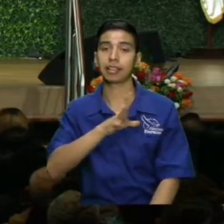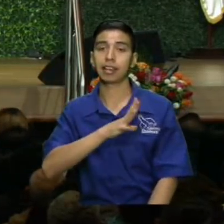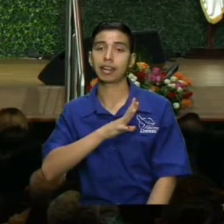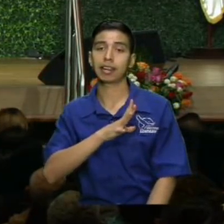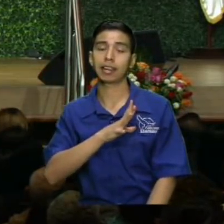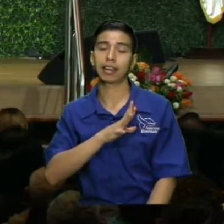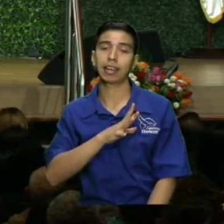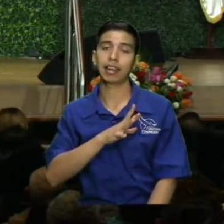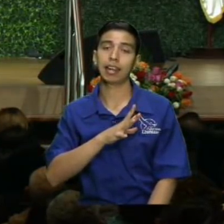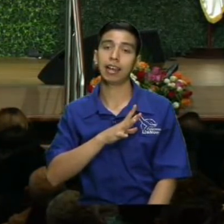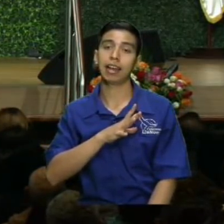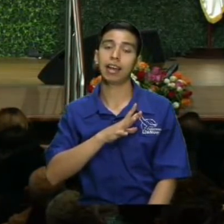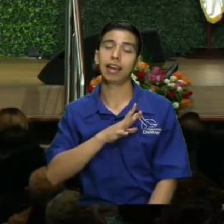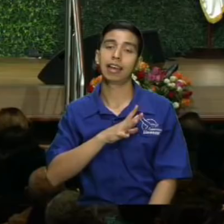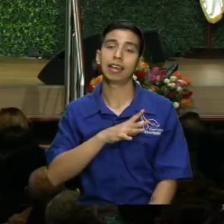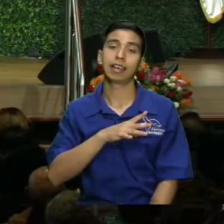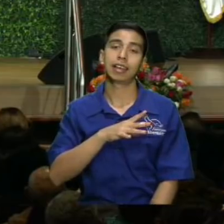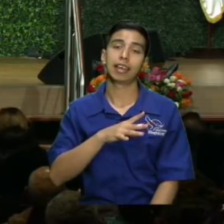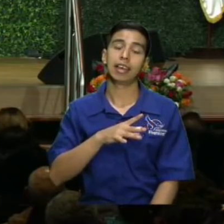Creo en Cristo.